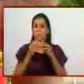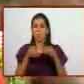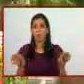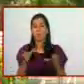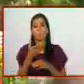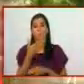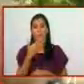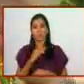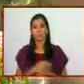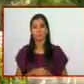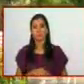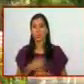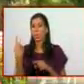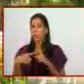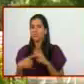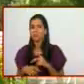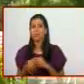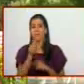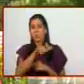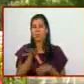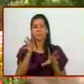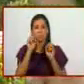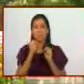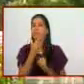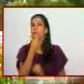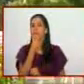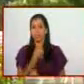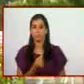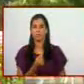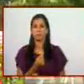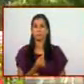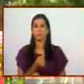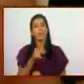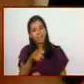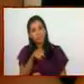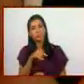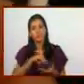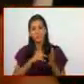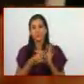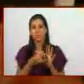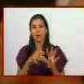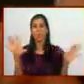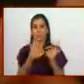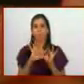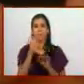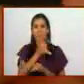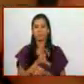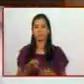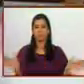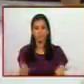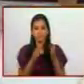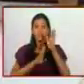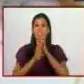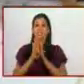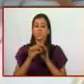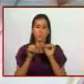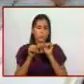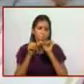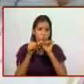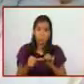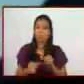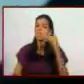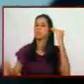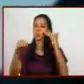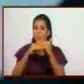nombrar dos cosas que la gente entiende fácilmente, que se percibe. Se promoverá el desarrollo sostenible y la